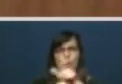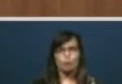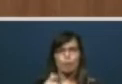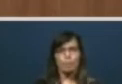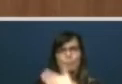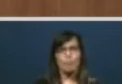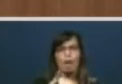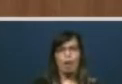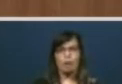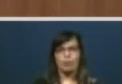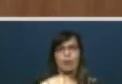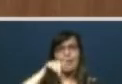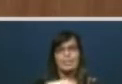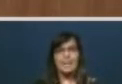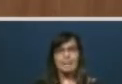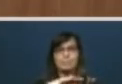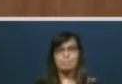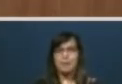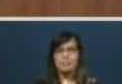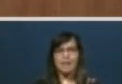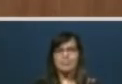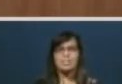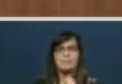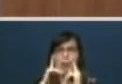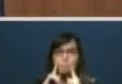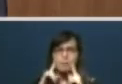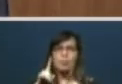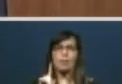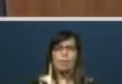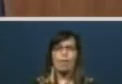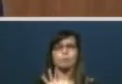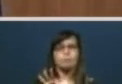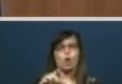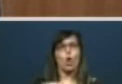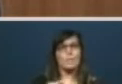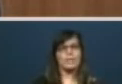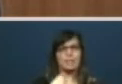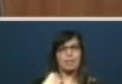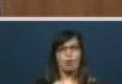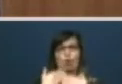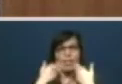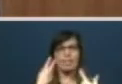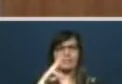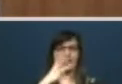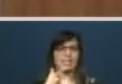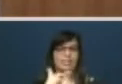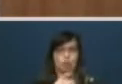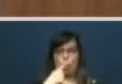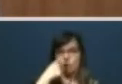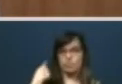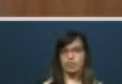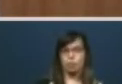definido por primera vez en españa en un trabajo compartido con el tercer sector en 2013 más de 2900 usuarios